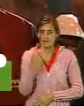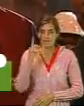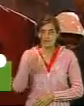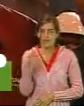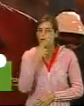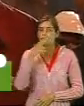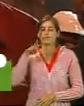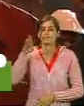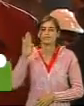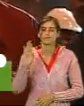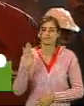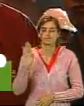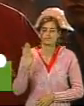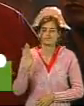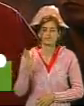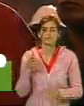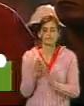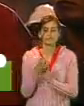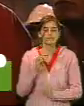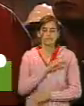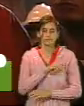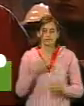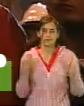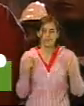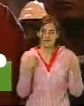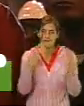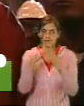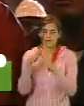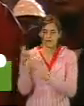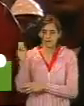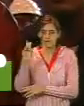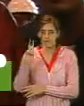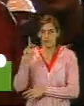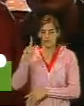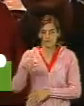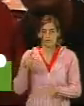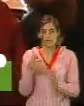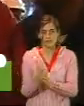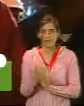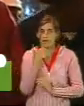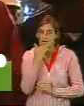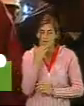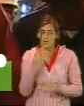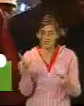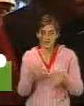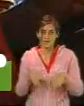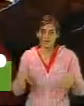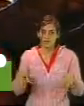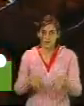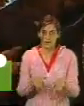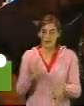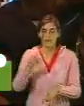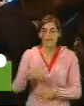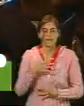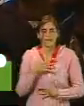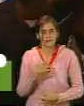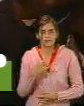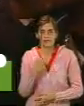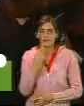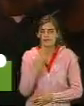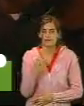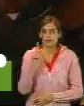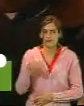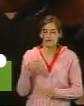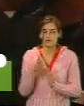su compromiso con esta gran misión Vivienda Venezuela, por supuesto la dirección de la instalación. Sería interesante un